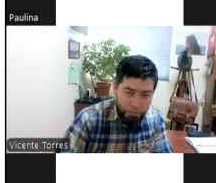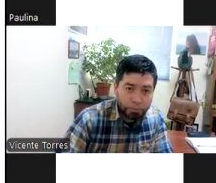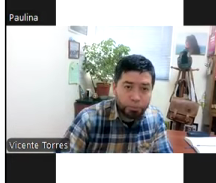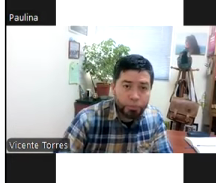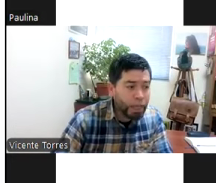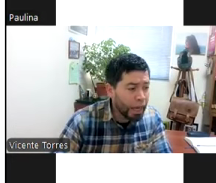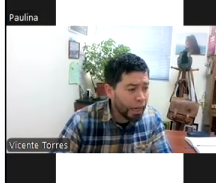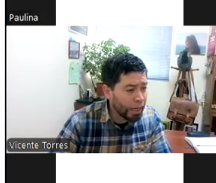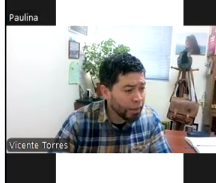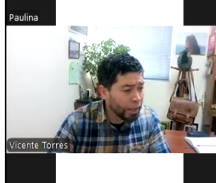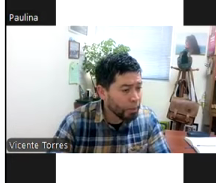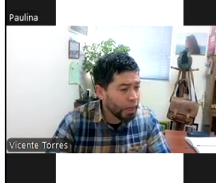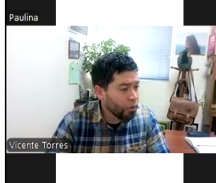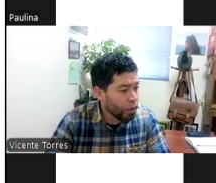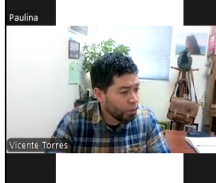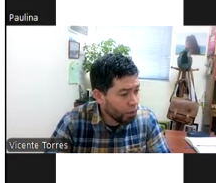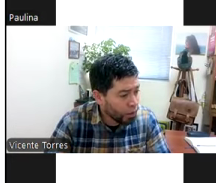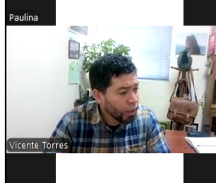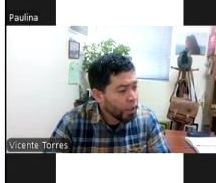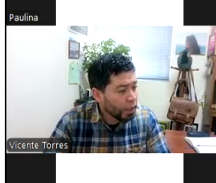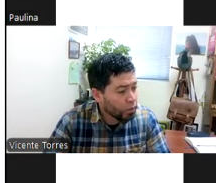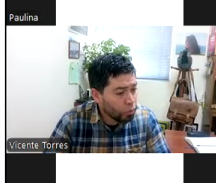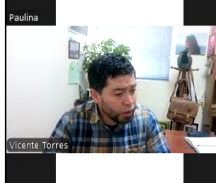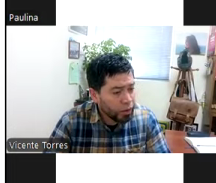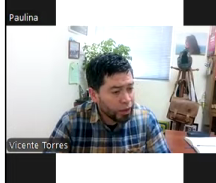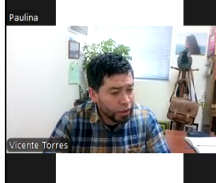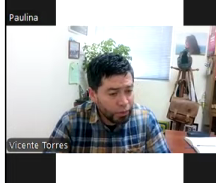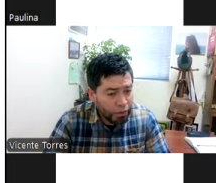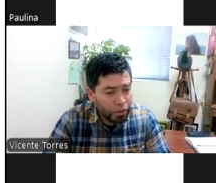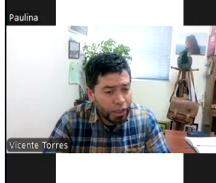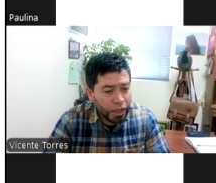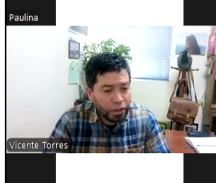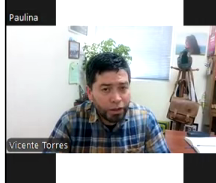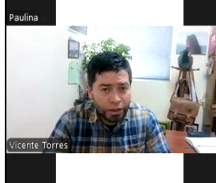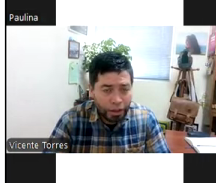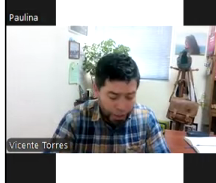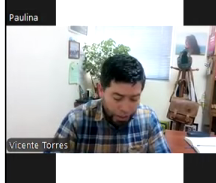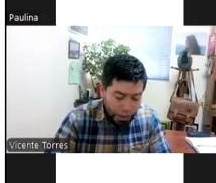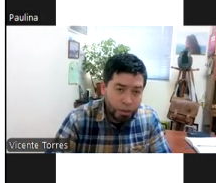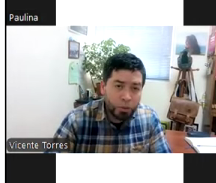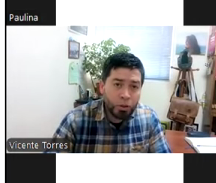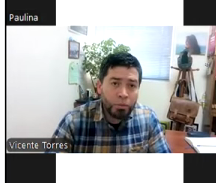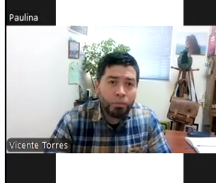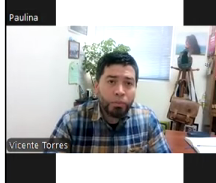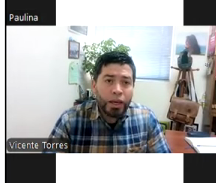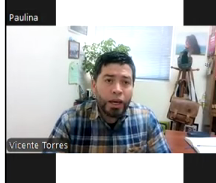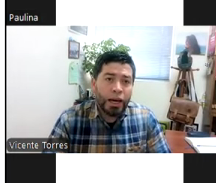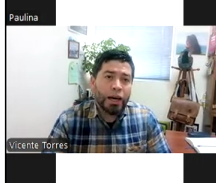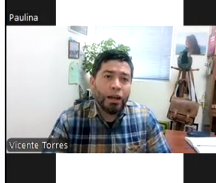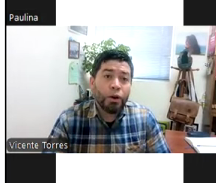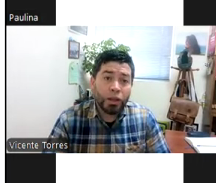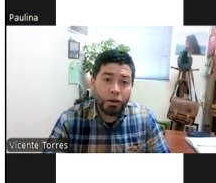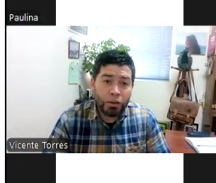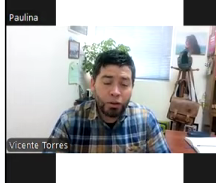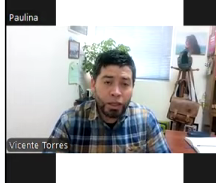día. Agradecer además a los colaboradores Andrew Quest, Denis Bravo y Carolina Bizama, y por último a